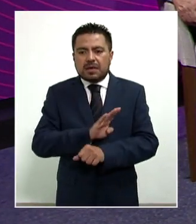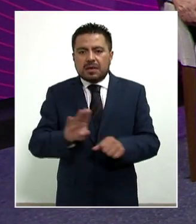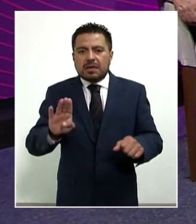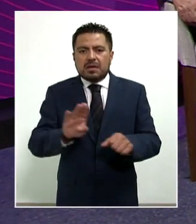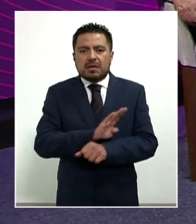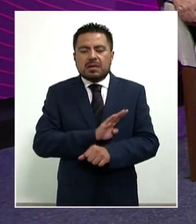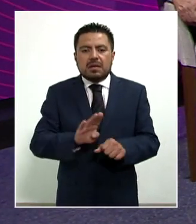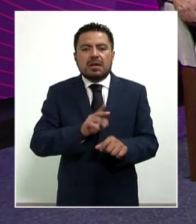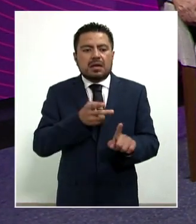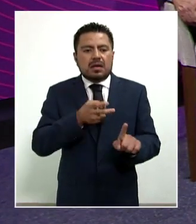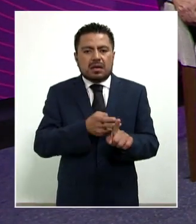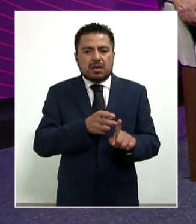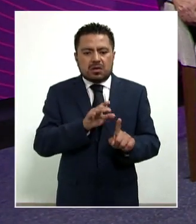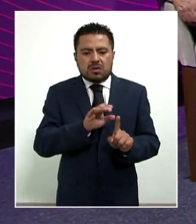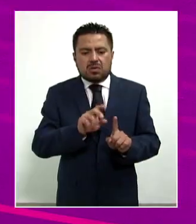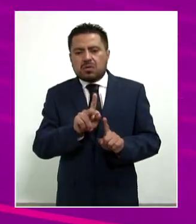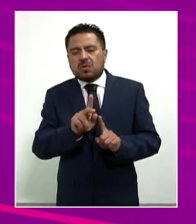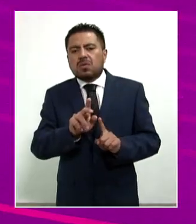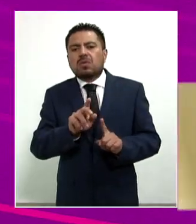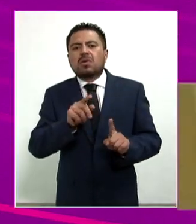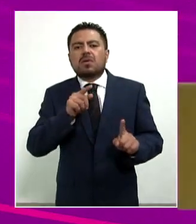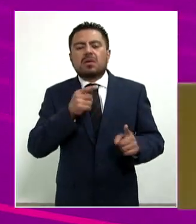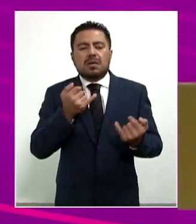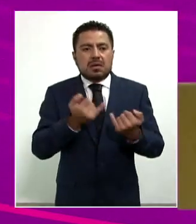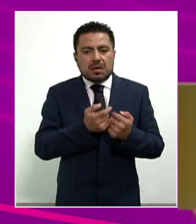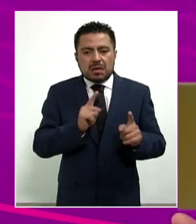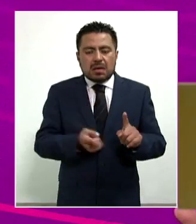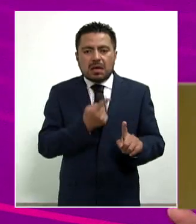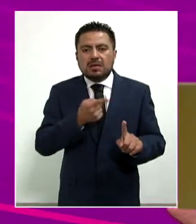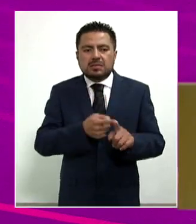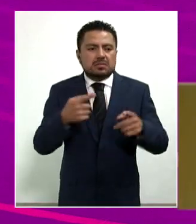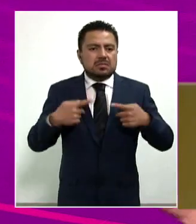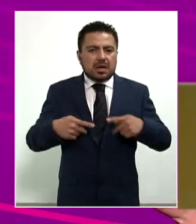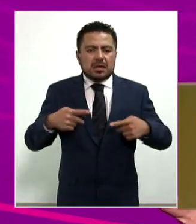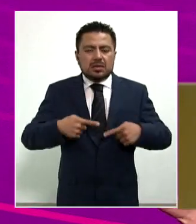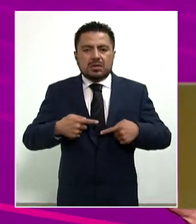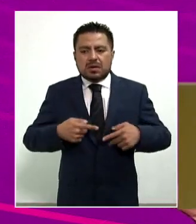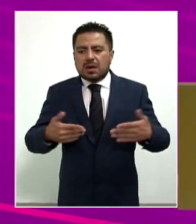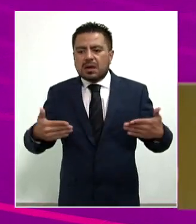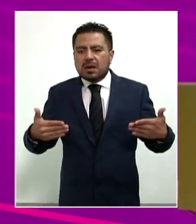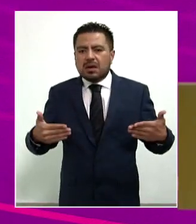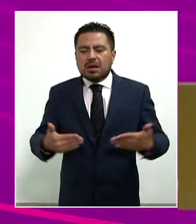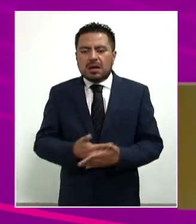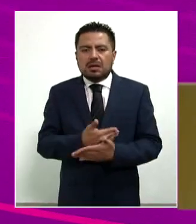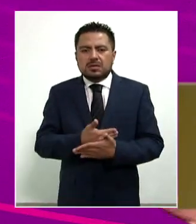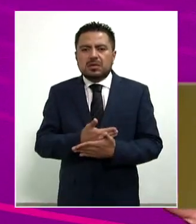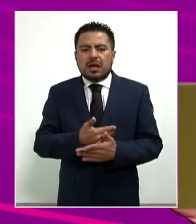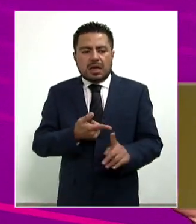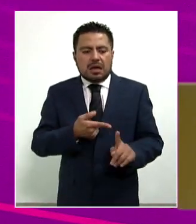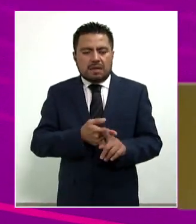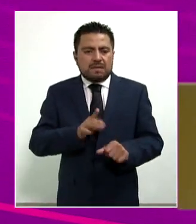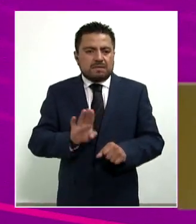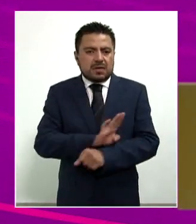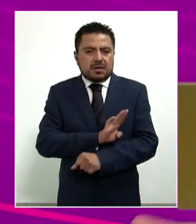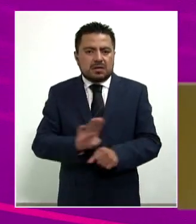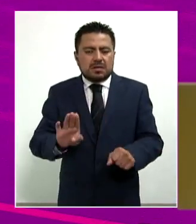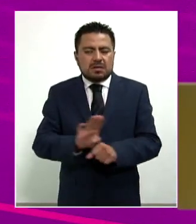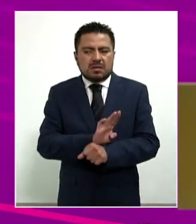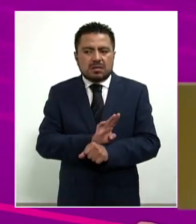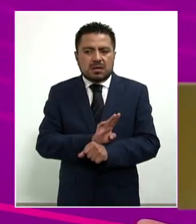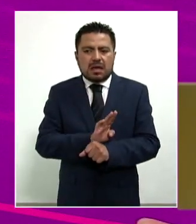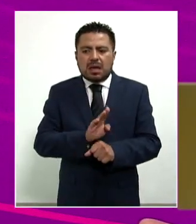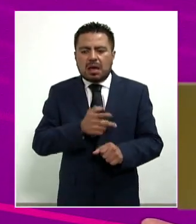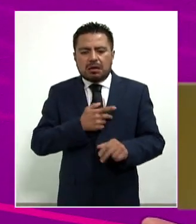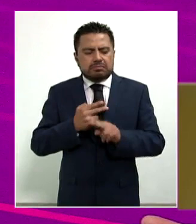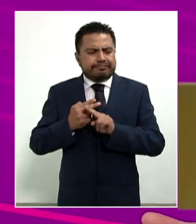beneficiado de este status quo y es pues personas que nacen en condiciones ventajosas y que